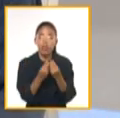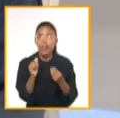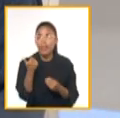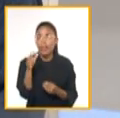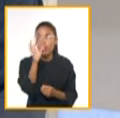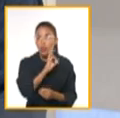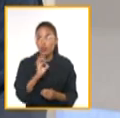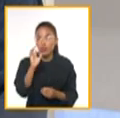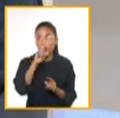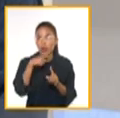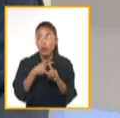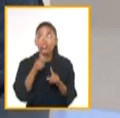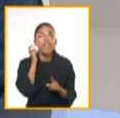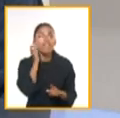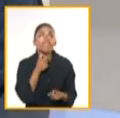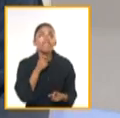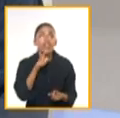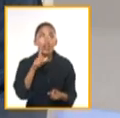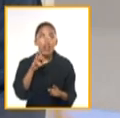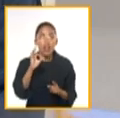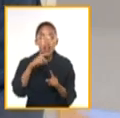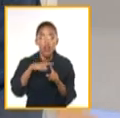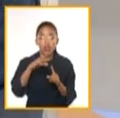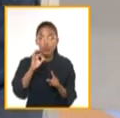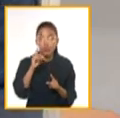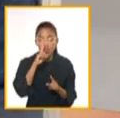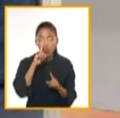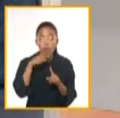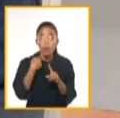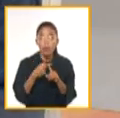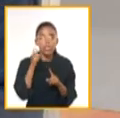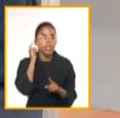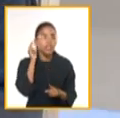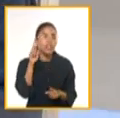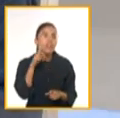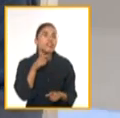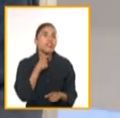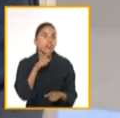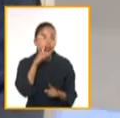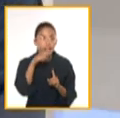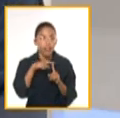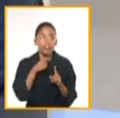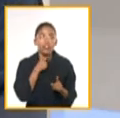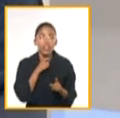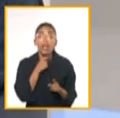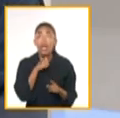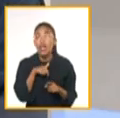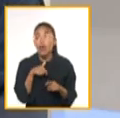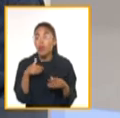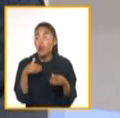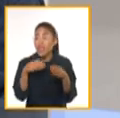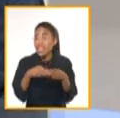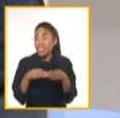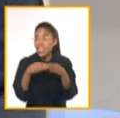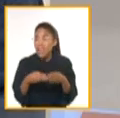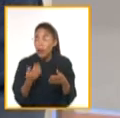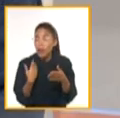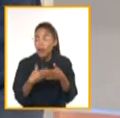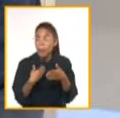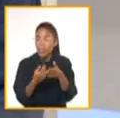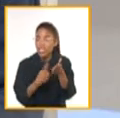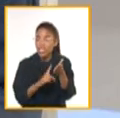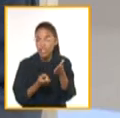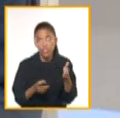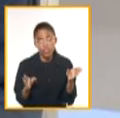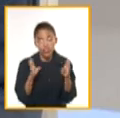y Renté. Y se incluyó después el microsistema que tenía Granma en ese sistema de Granma, porque bueno, Granma sí no tiene termoeléctrica, sí tenía operando su red con el